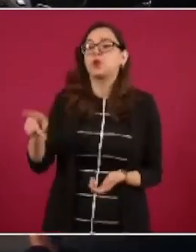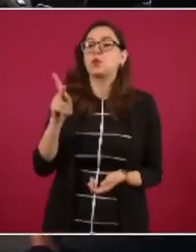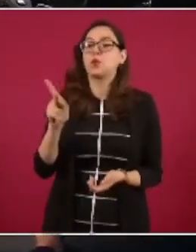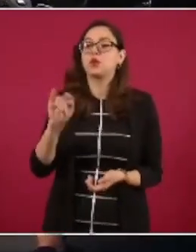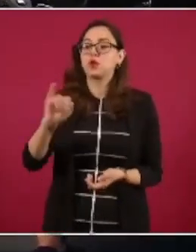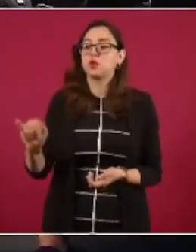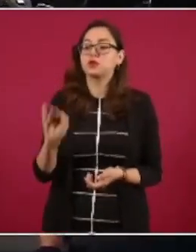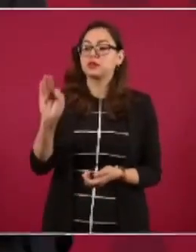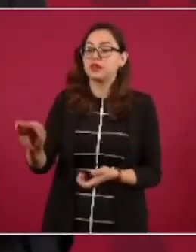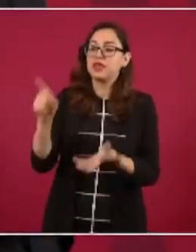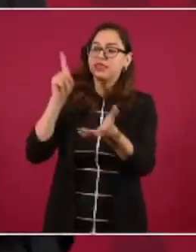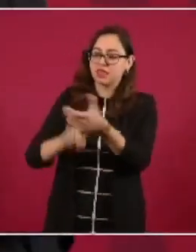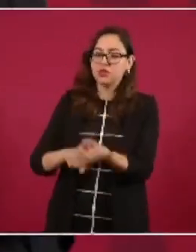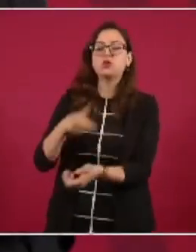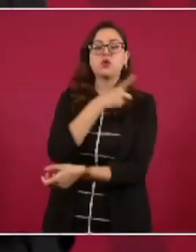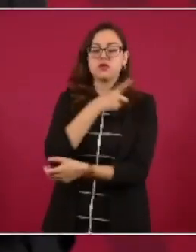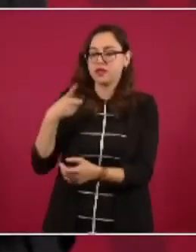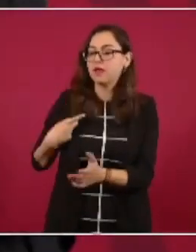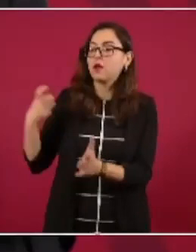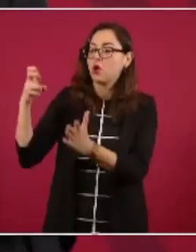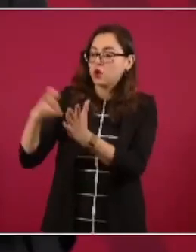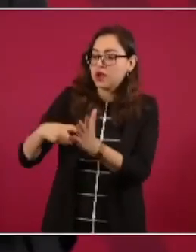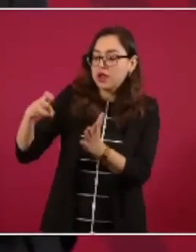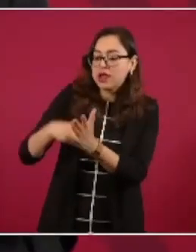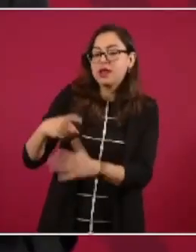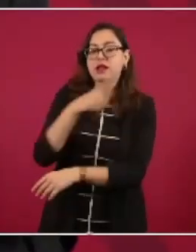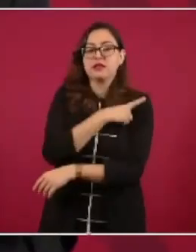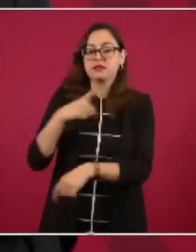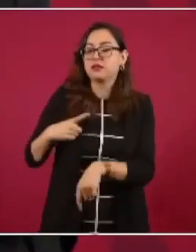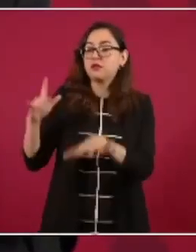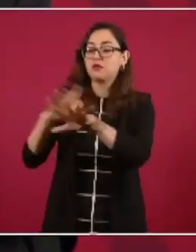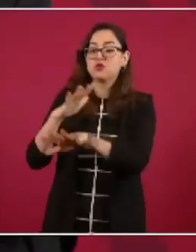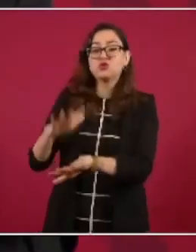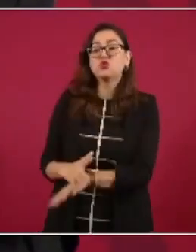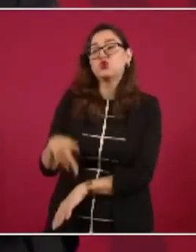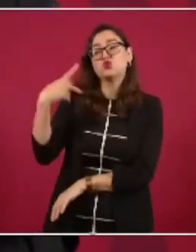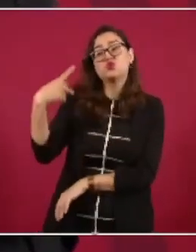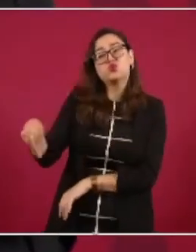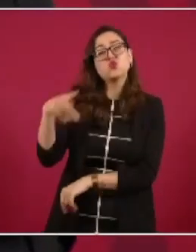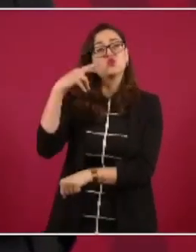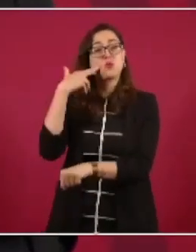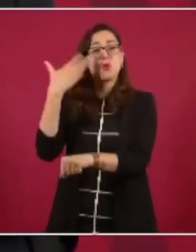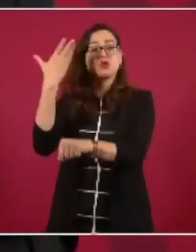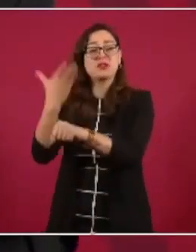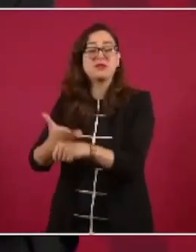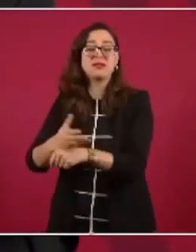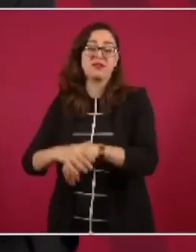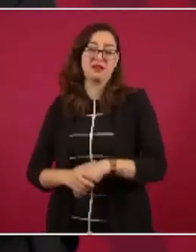lleve a cabo esa reforma. Yo les comentaba que